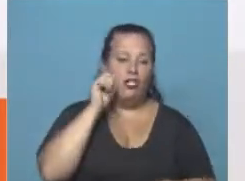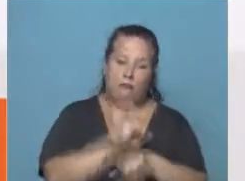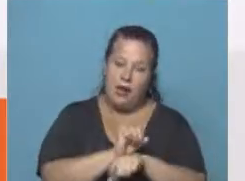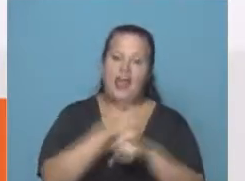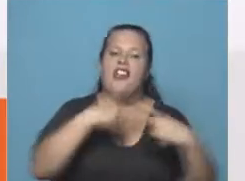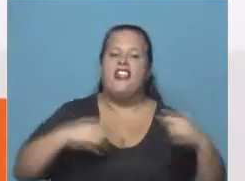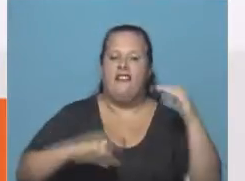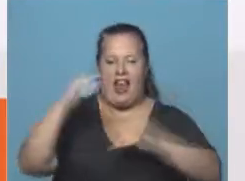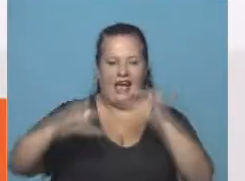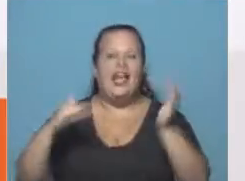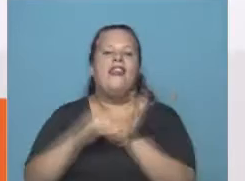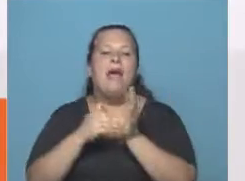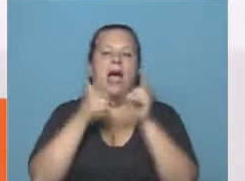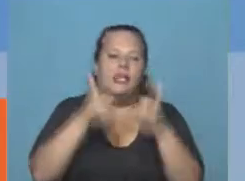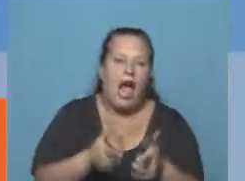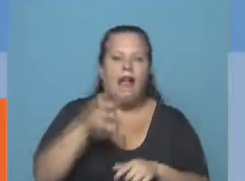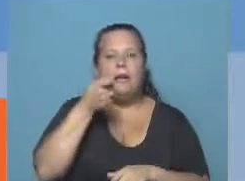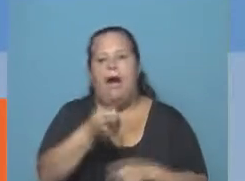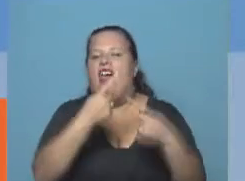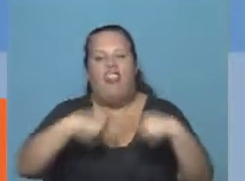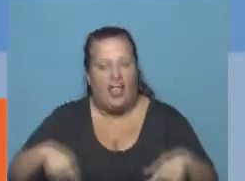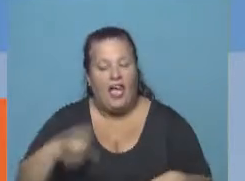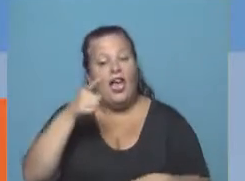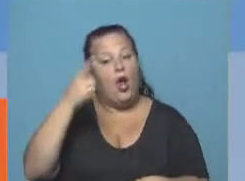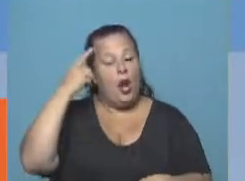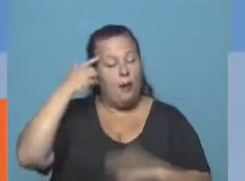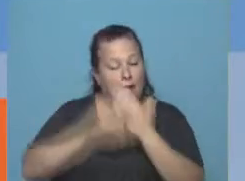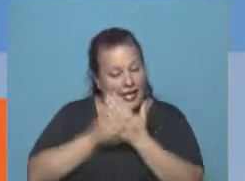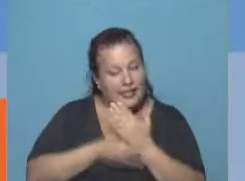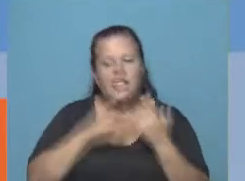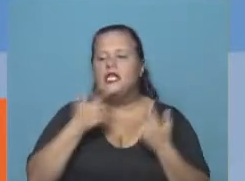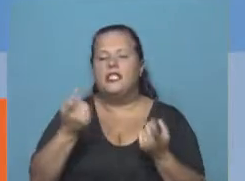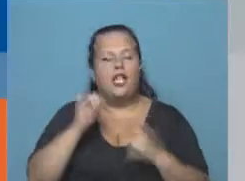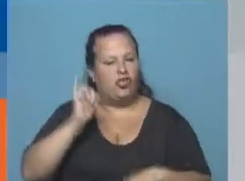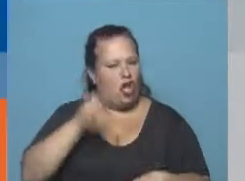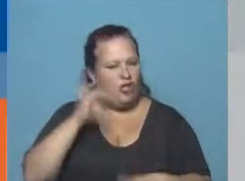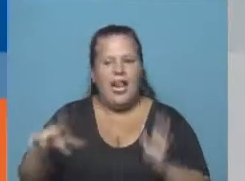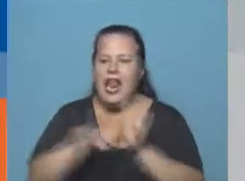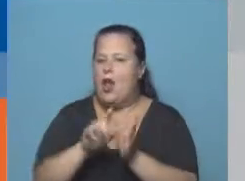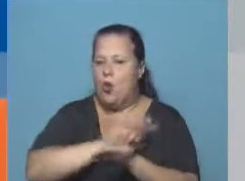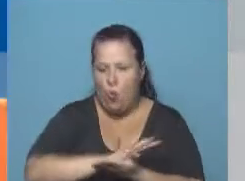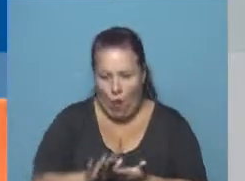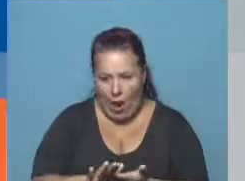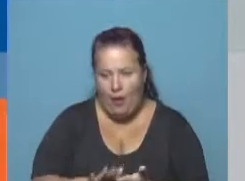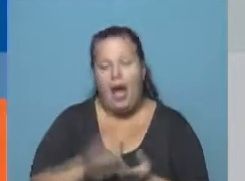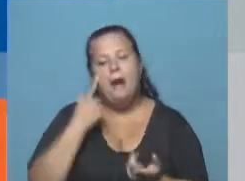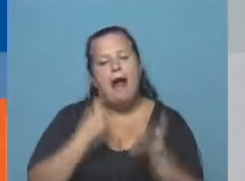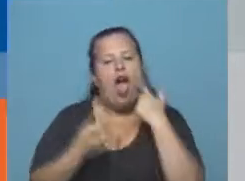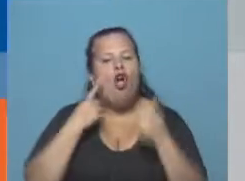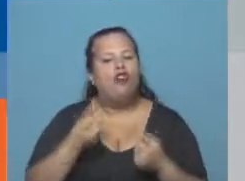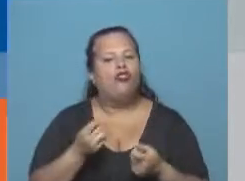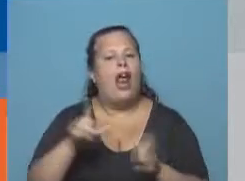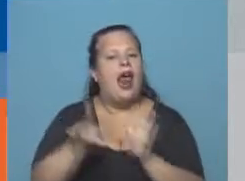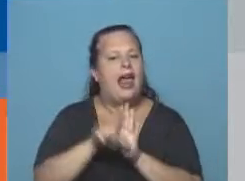con diferentes escalas según el delito que hayan cometido garavano aseguró que es necesaria una nueva ley para regular el